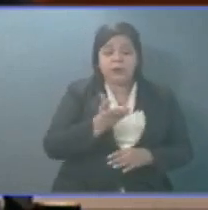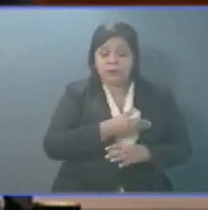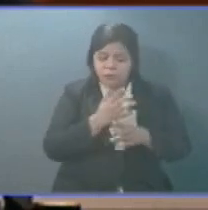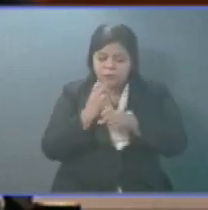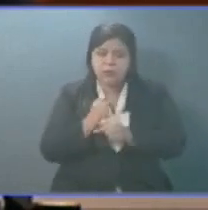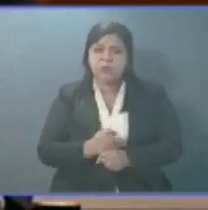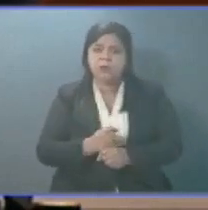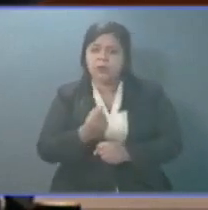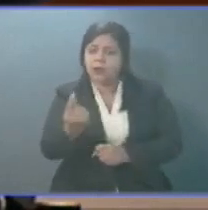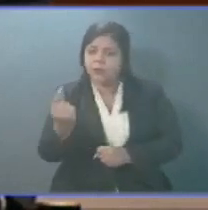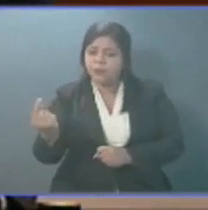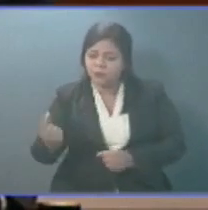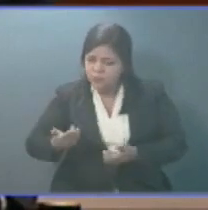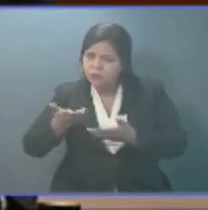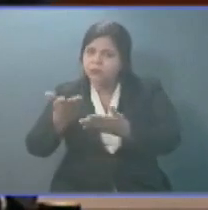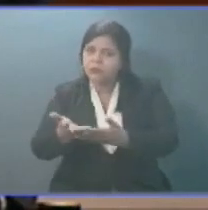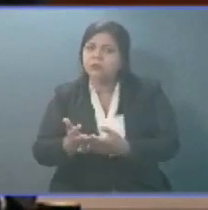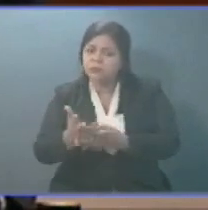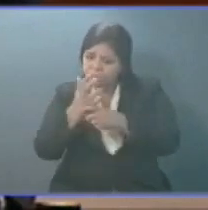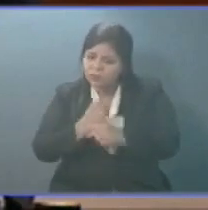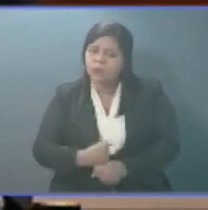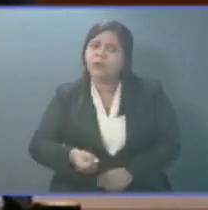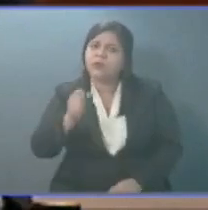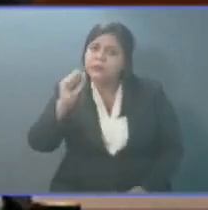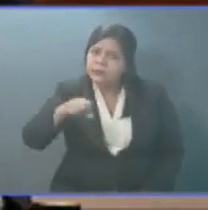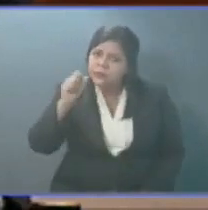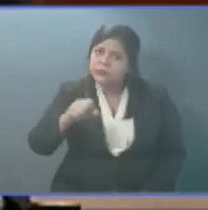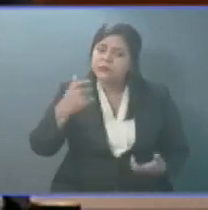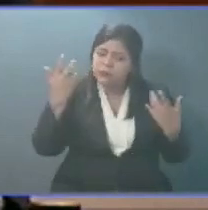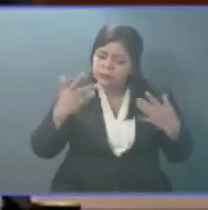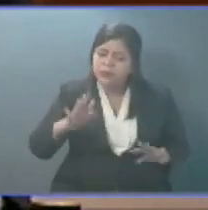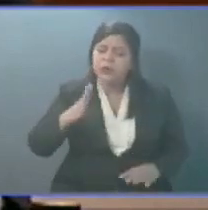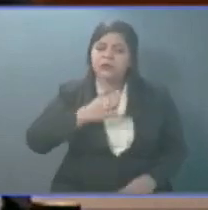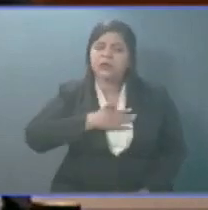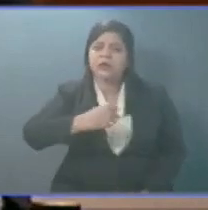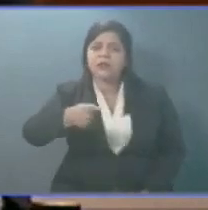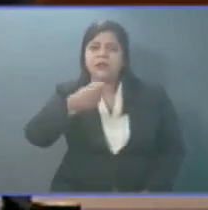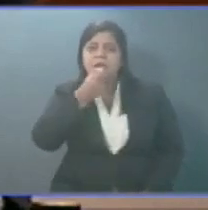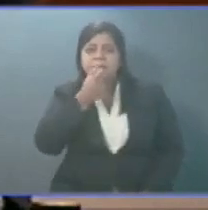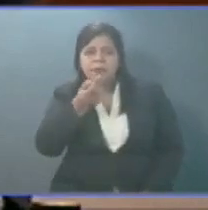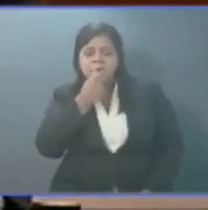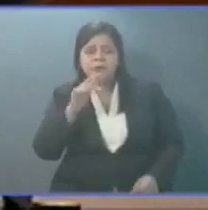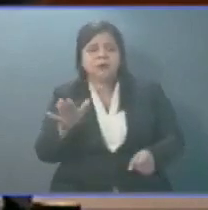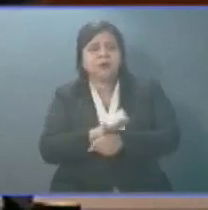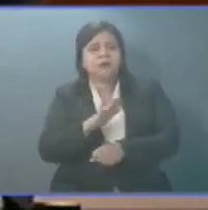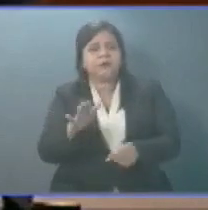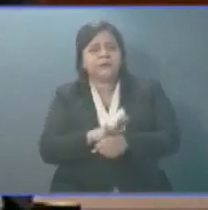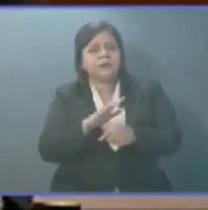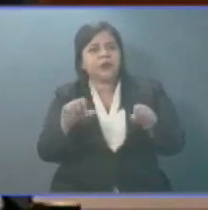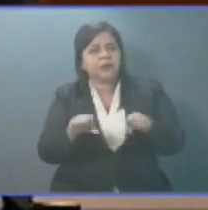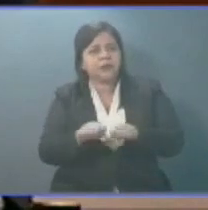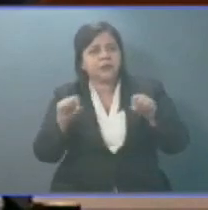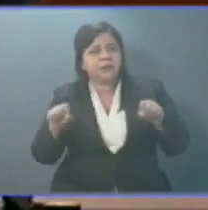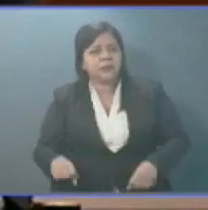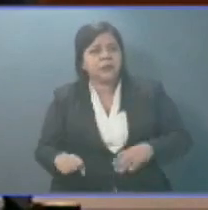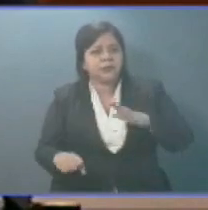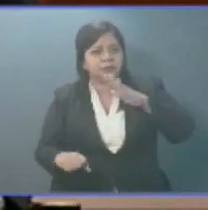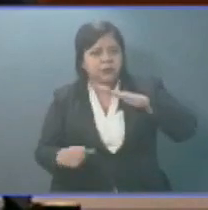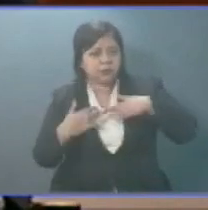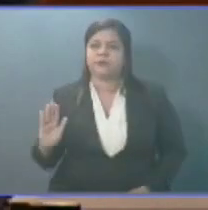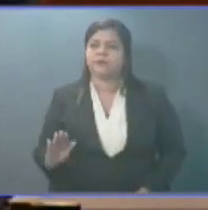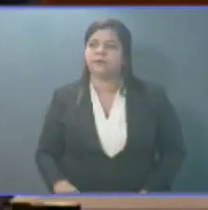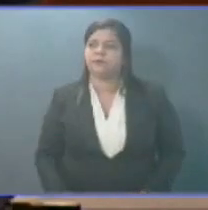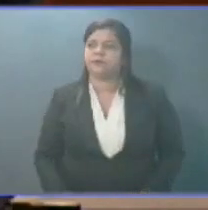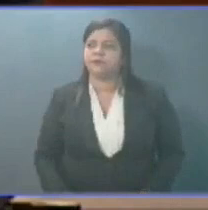población salvadoreña que se tiene el abastecimiento en el sistema de salud algo que nunca antes se había